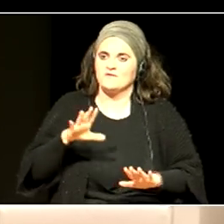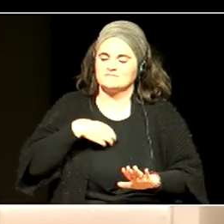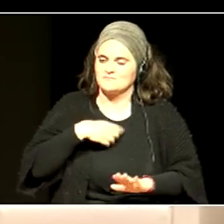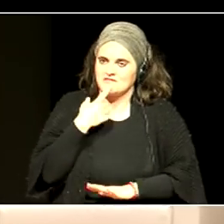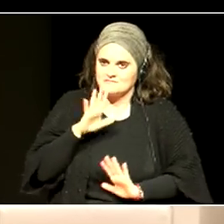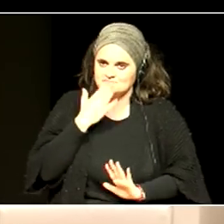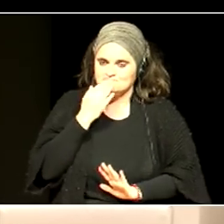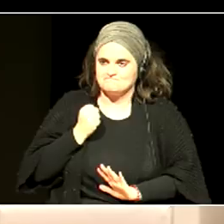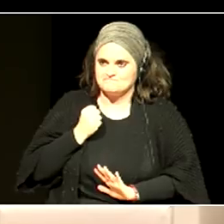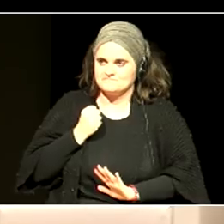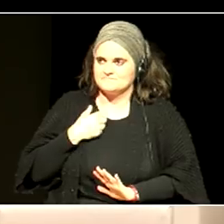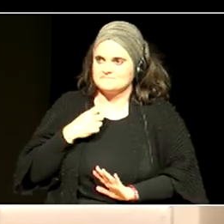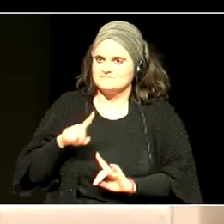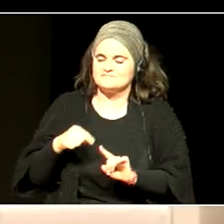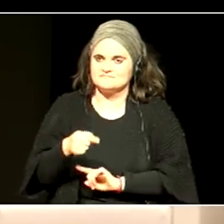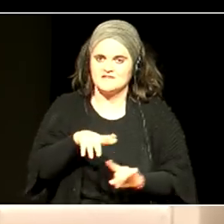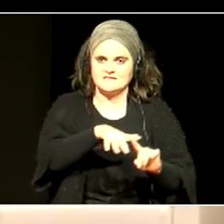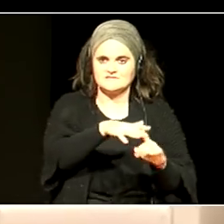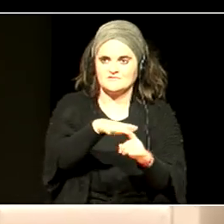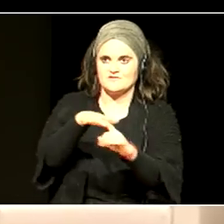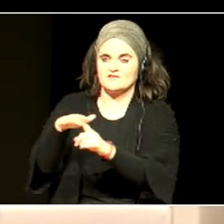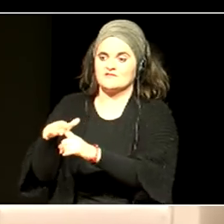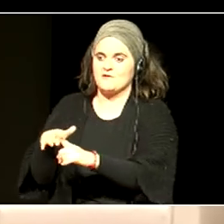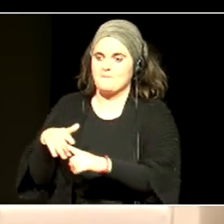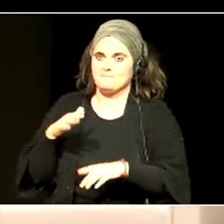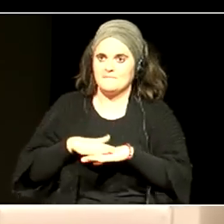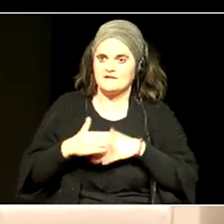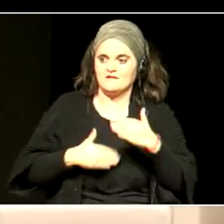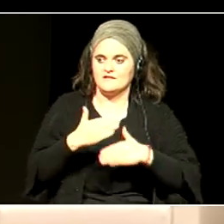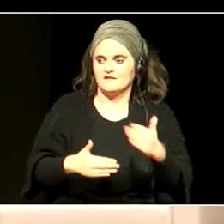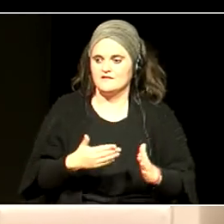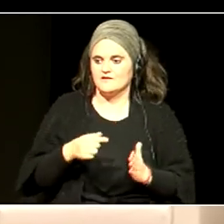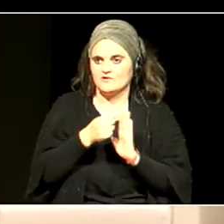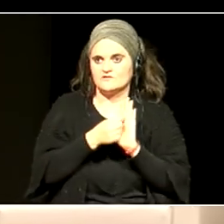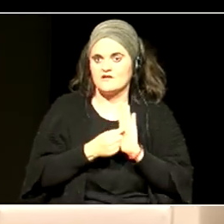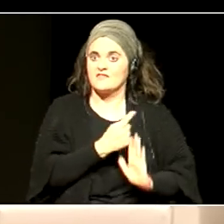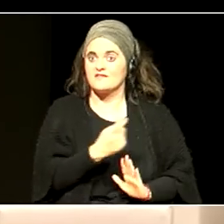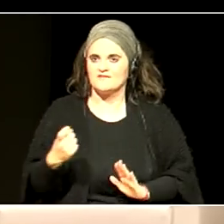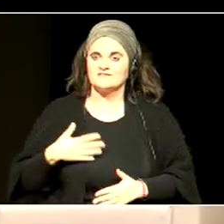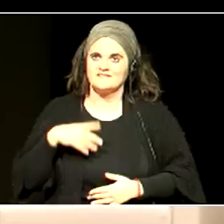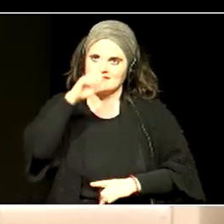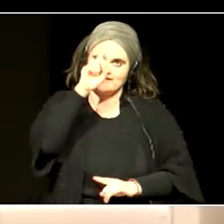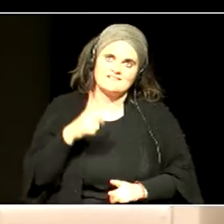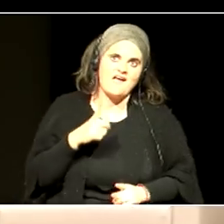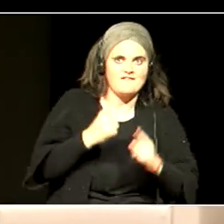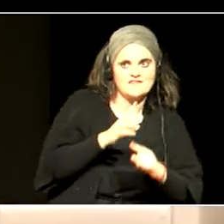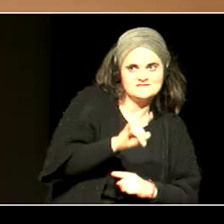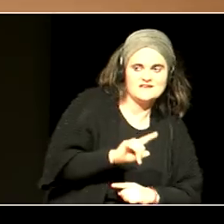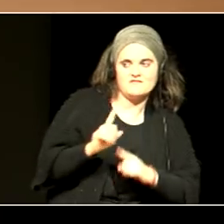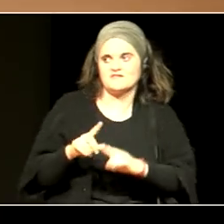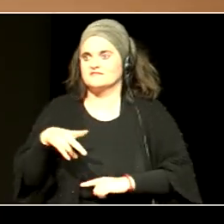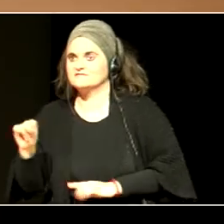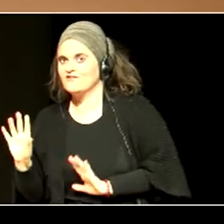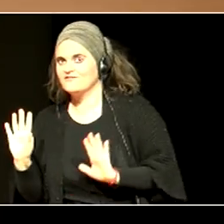e b digo que Gero egoera batzuk Aurrera ematek baldintza batzuk dira eta ordan ez dak igual batz beste